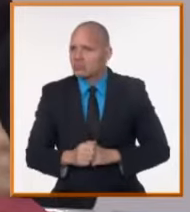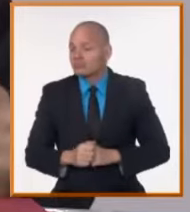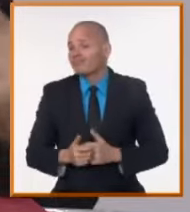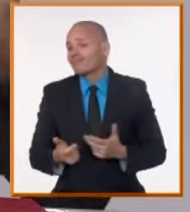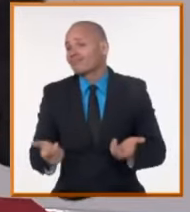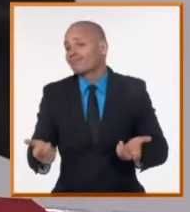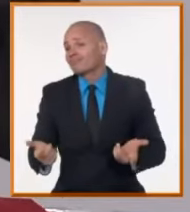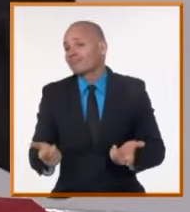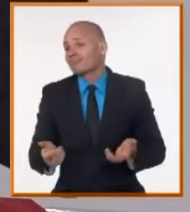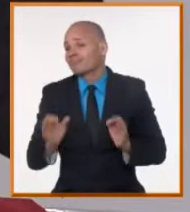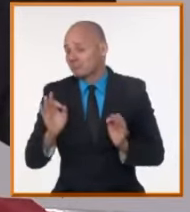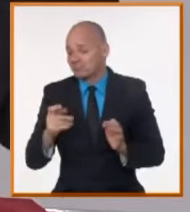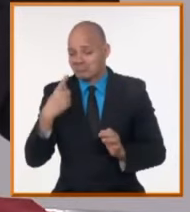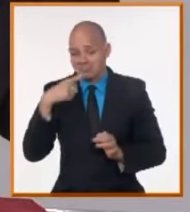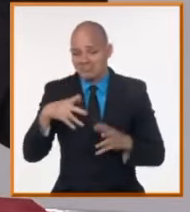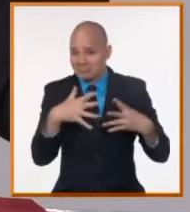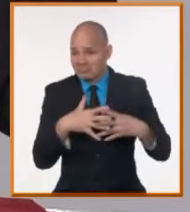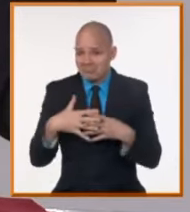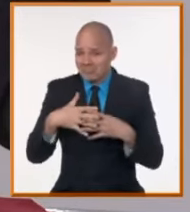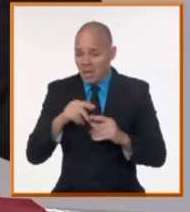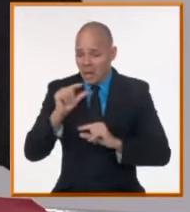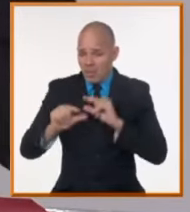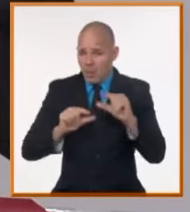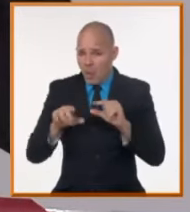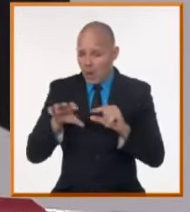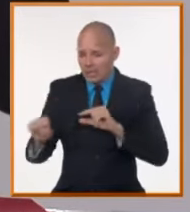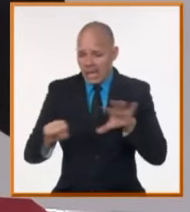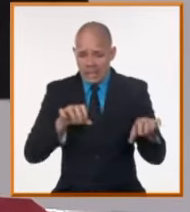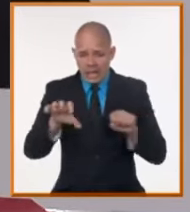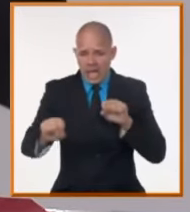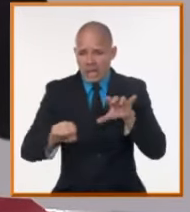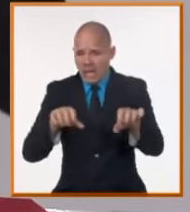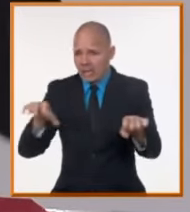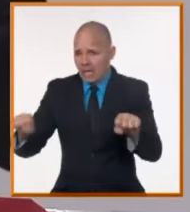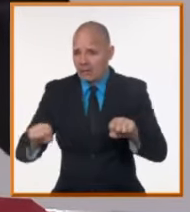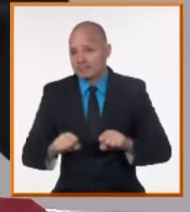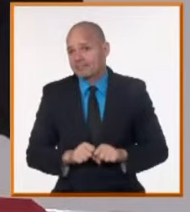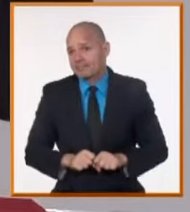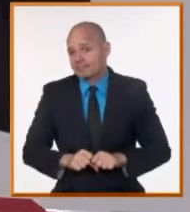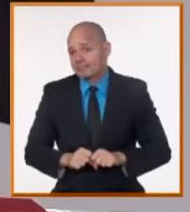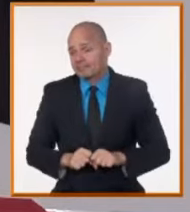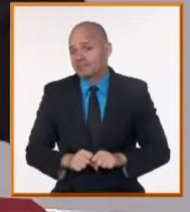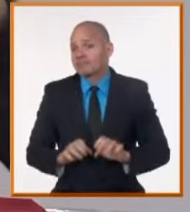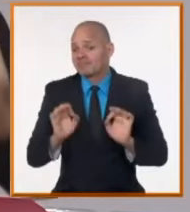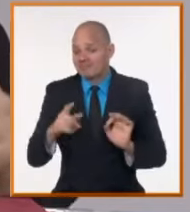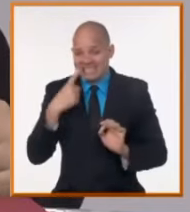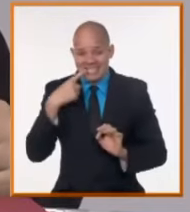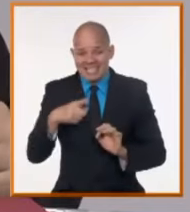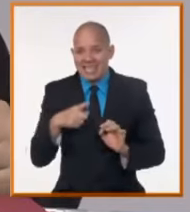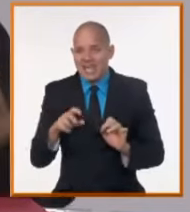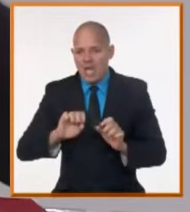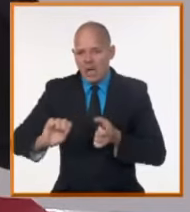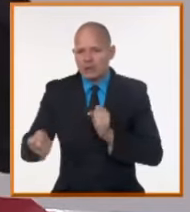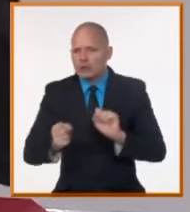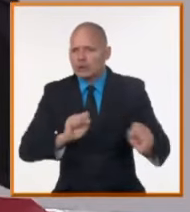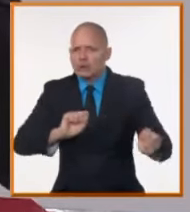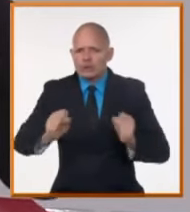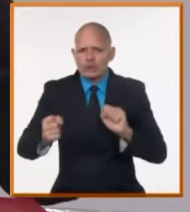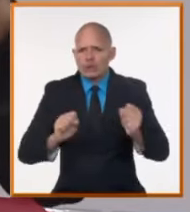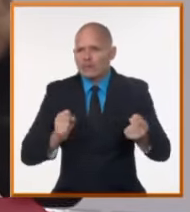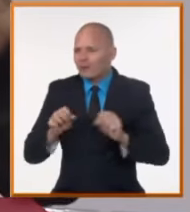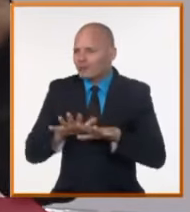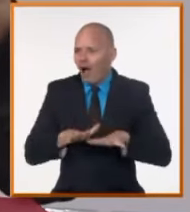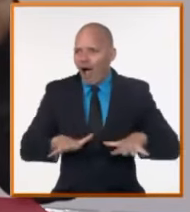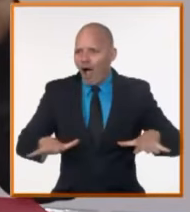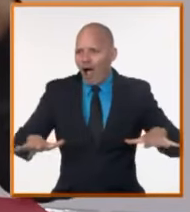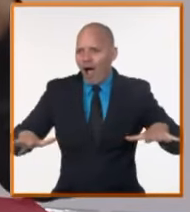ser el imperio que nunca ha visto jamás por la creación. El imperio más grande visto por la creación. Ellos estaban